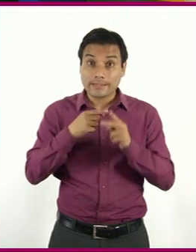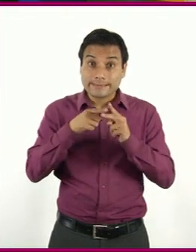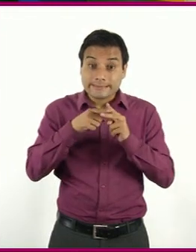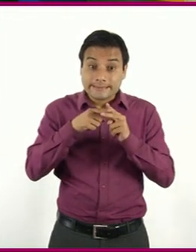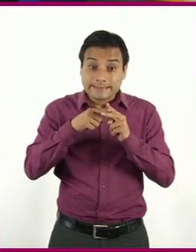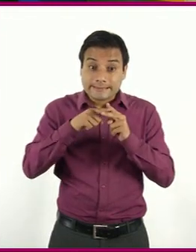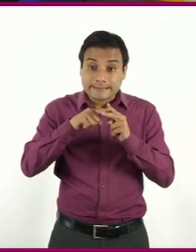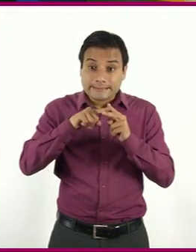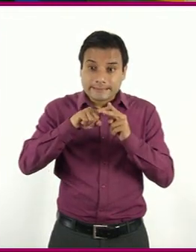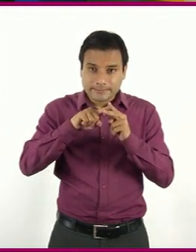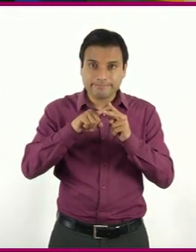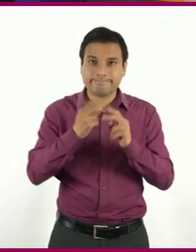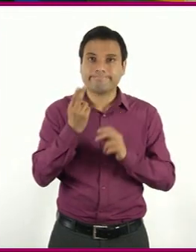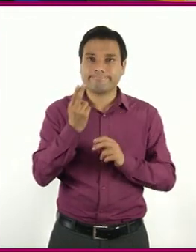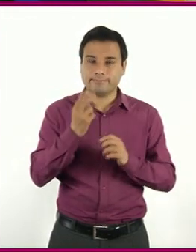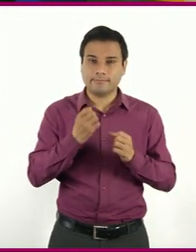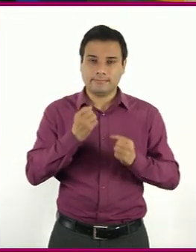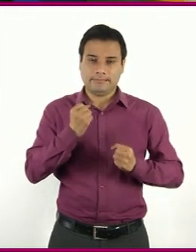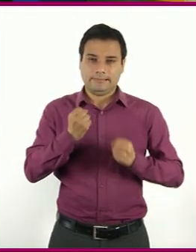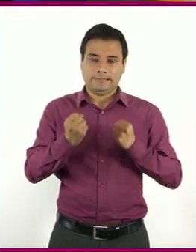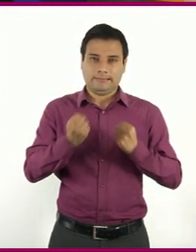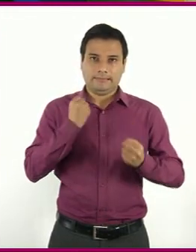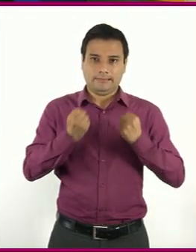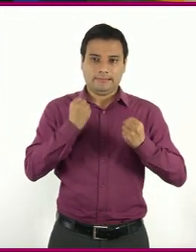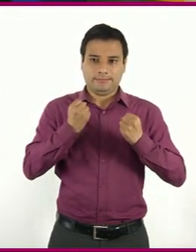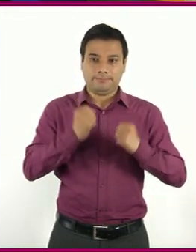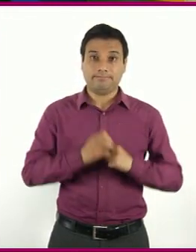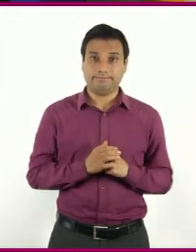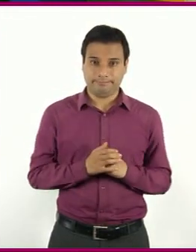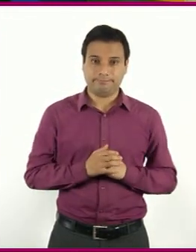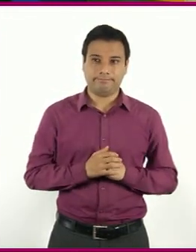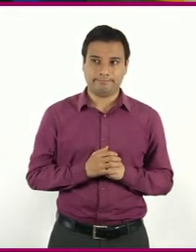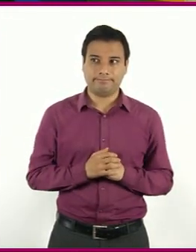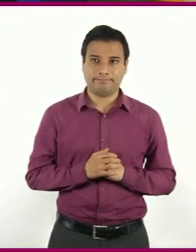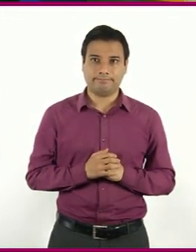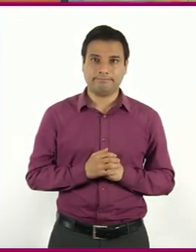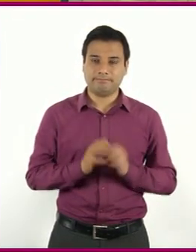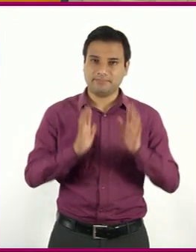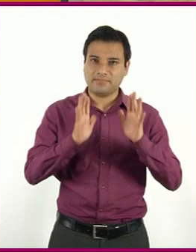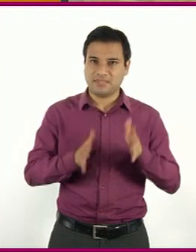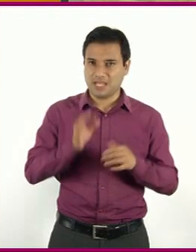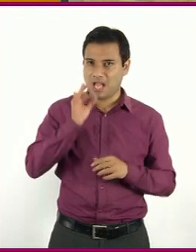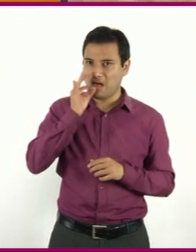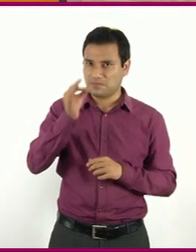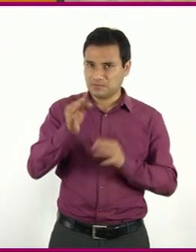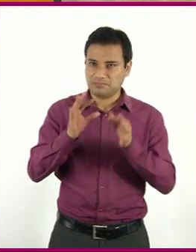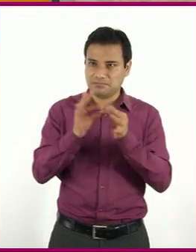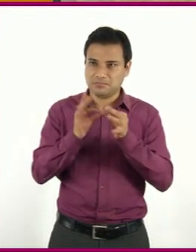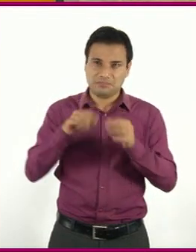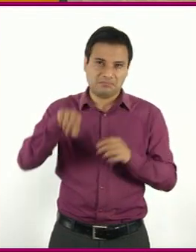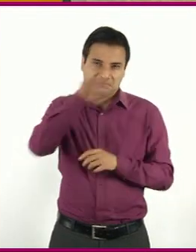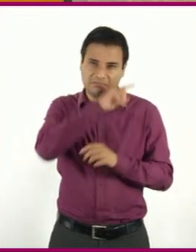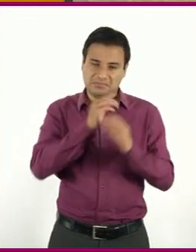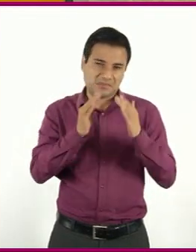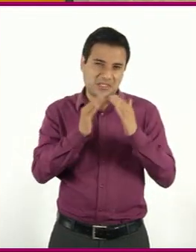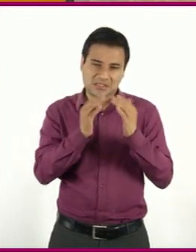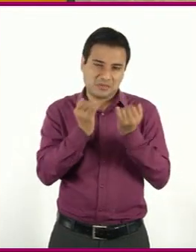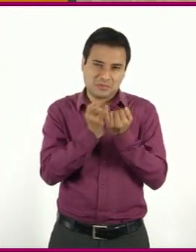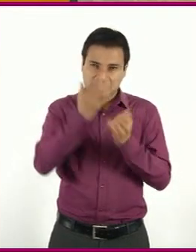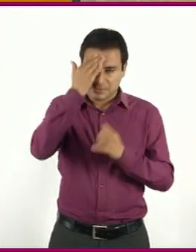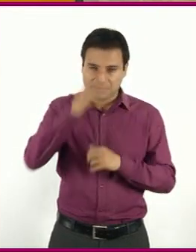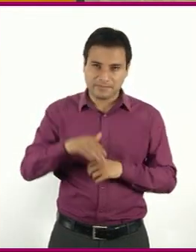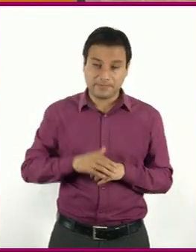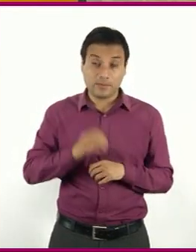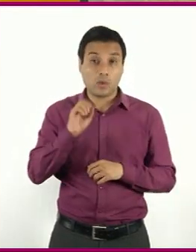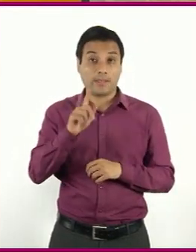un poquito más de fuerza. Después de trabajar. Muy importante, eso lo sabía. Muy bien, ya lo sabes. Ya lo sé, y allá también en casa seguramente ya lo saben. Así es,